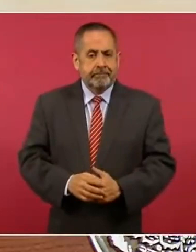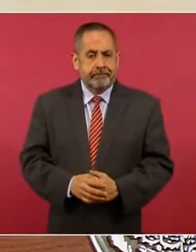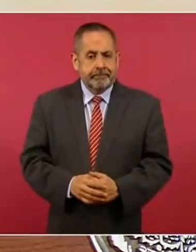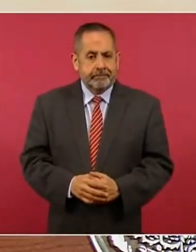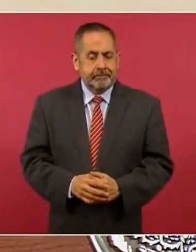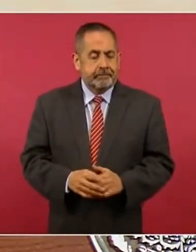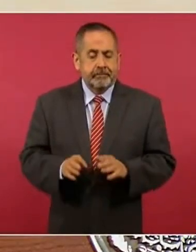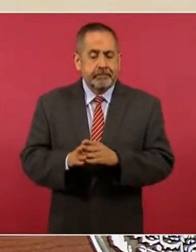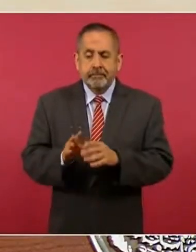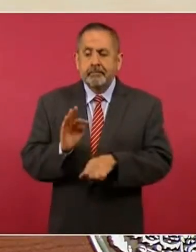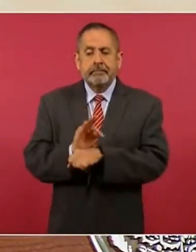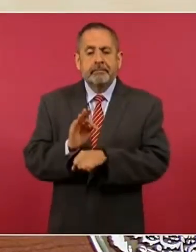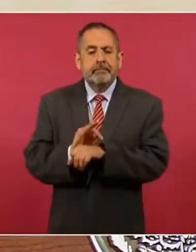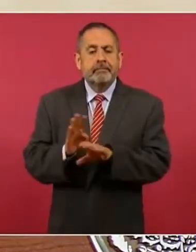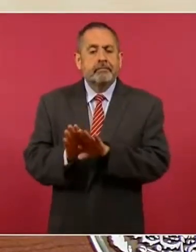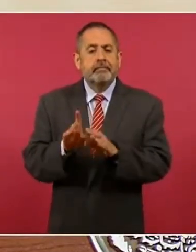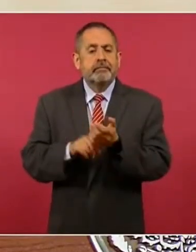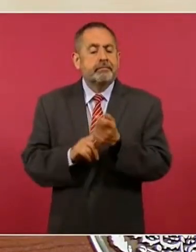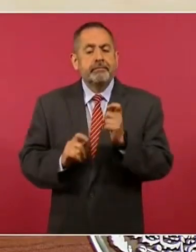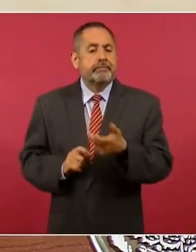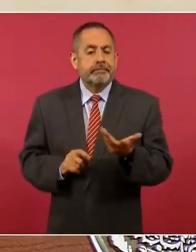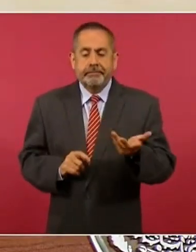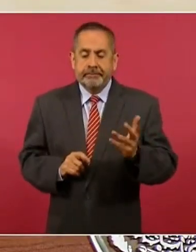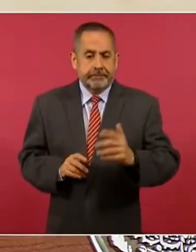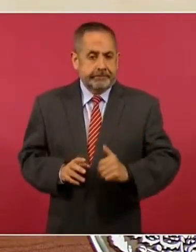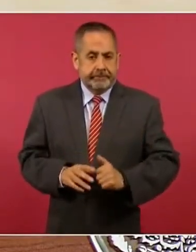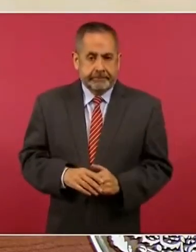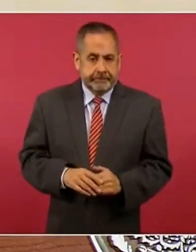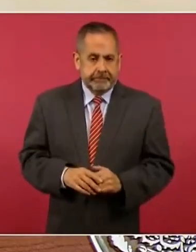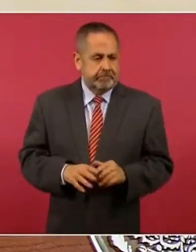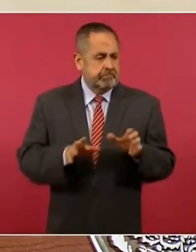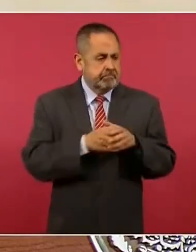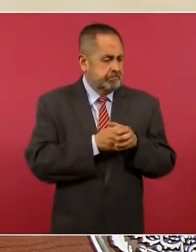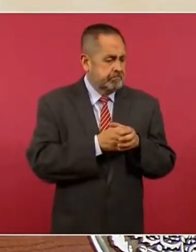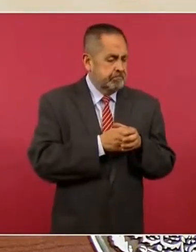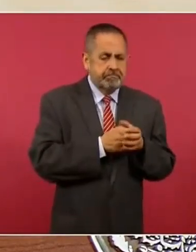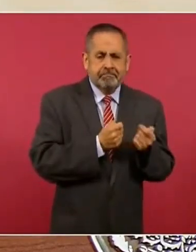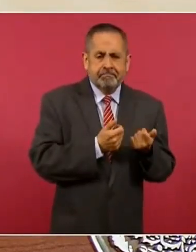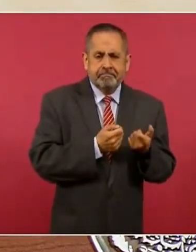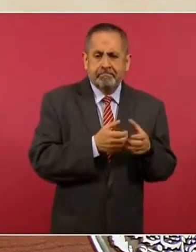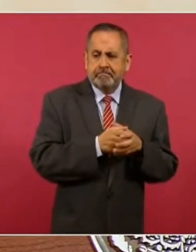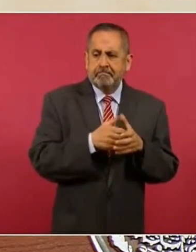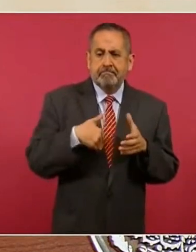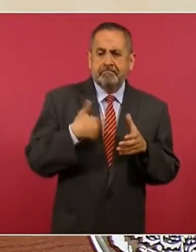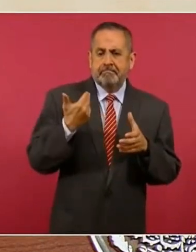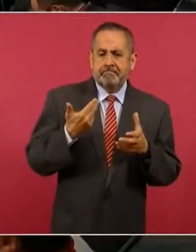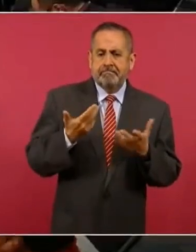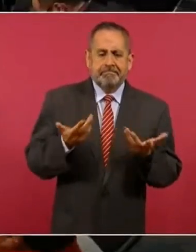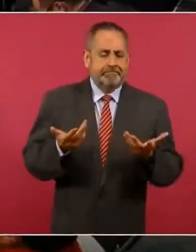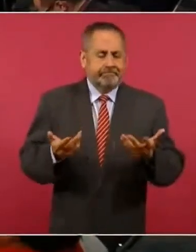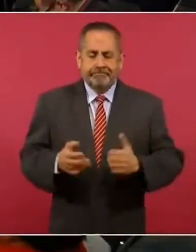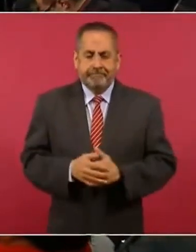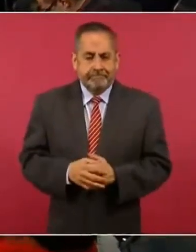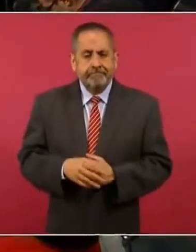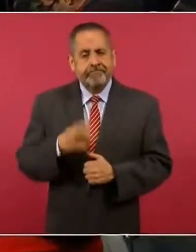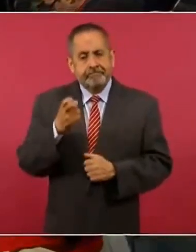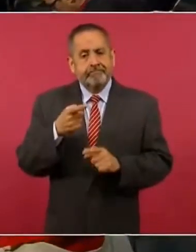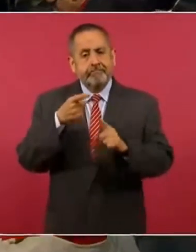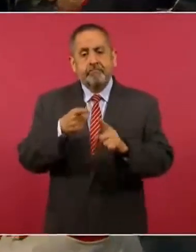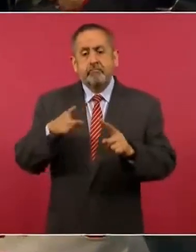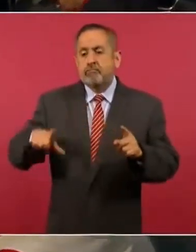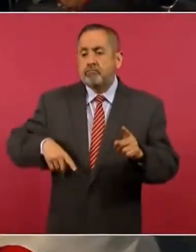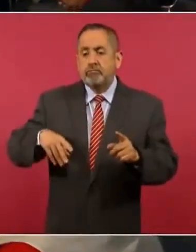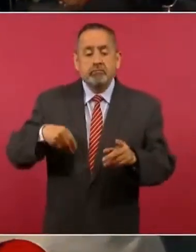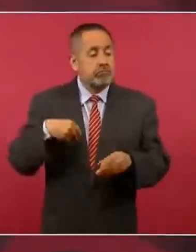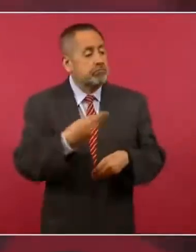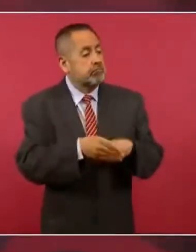En beneficio de una minoría ese era el papel del gobierno